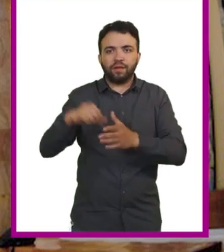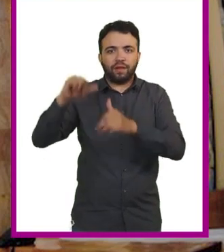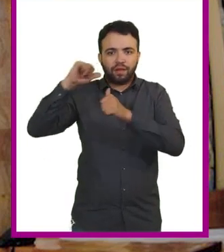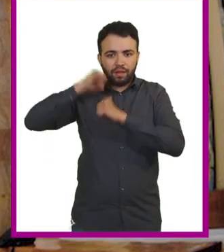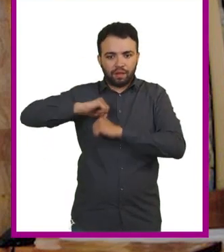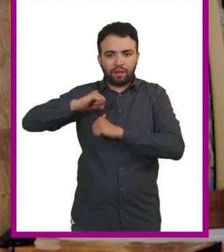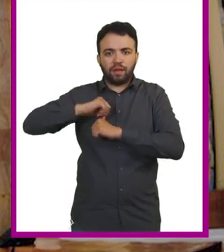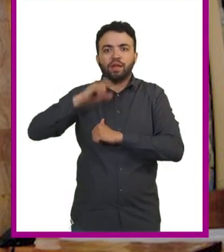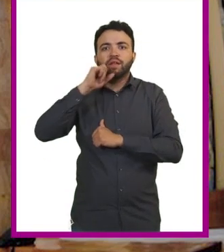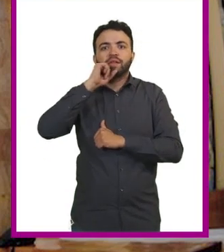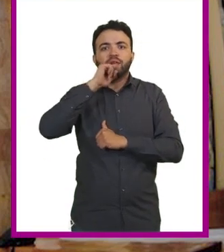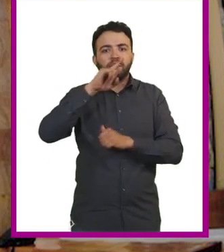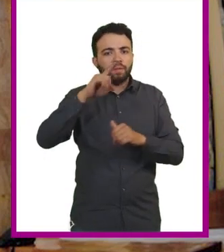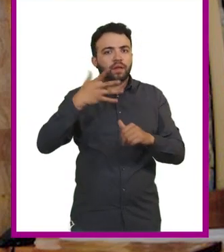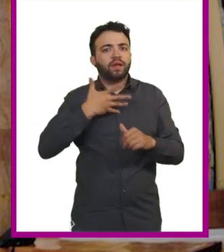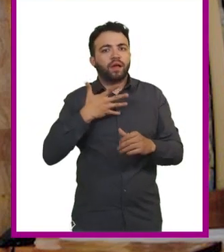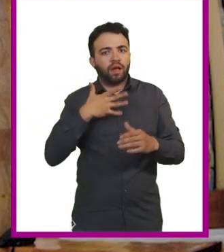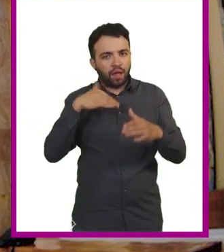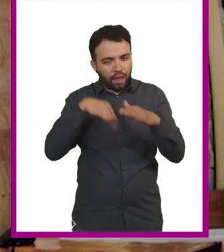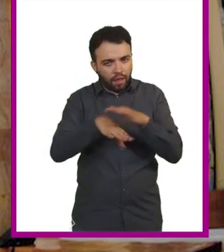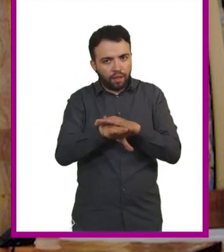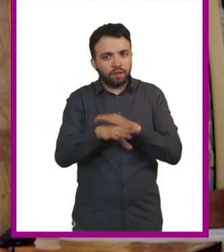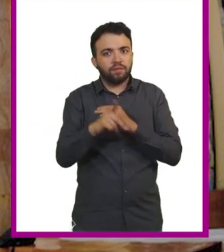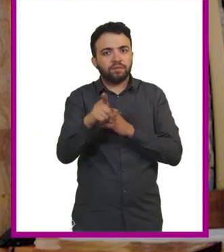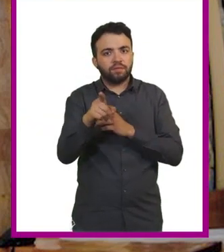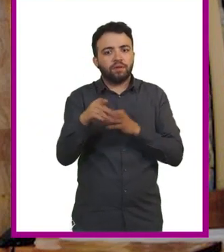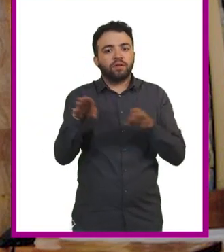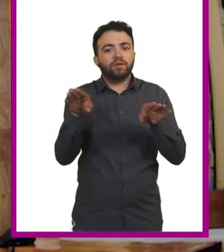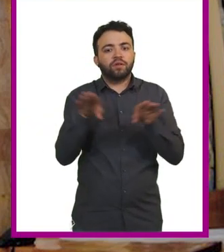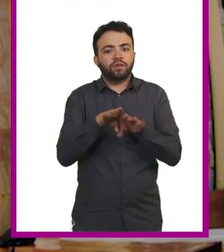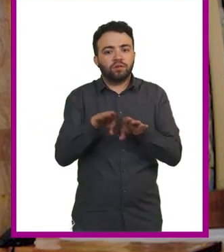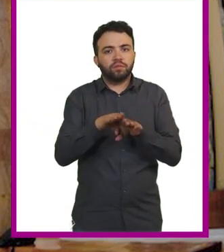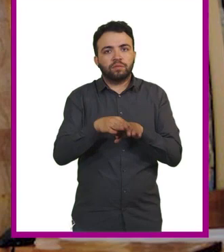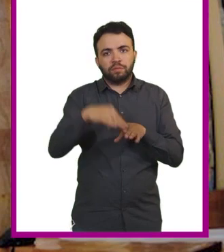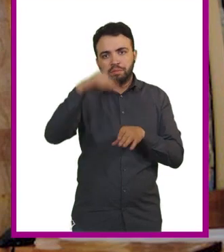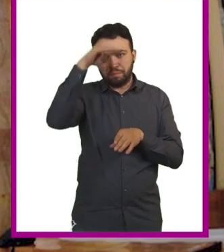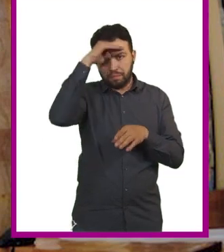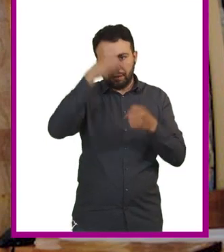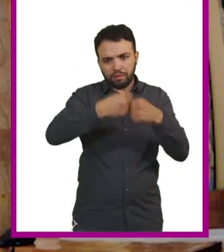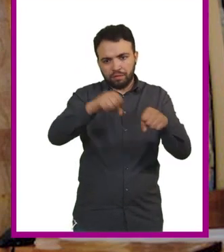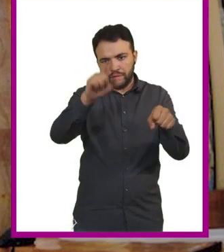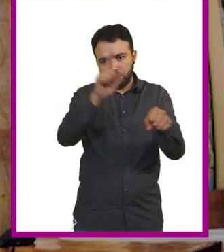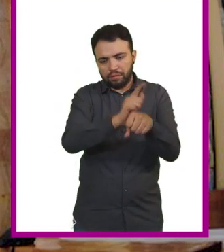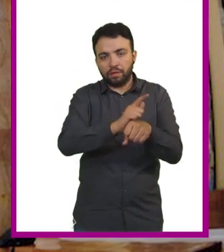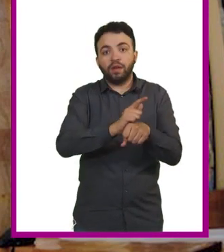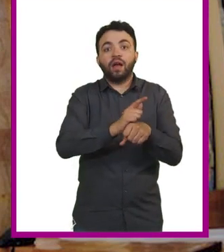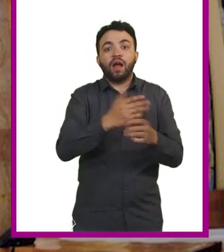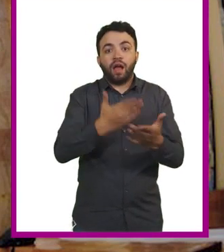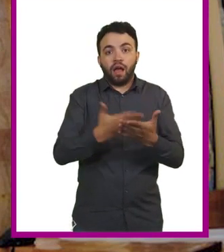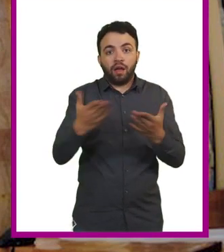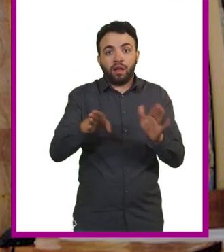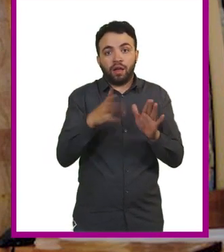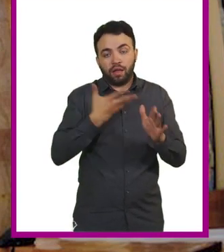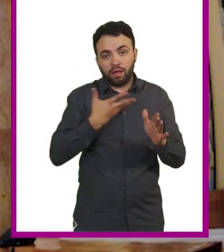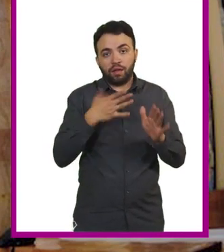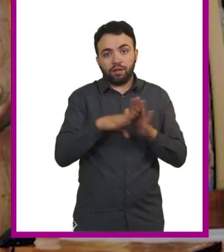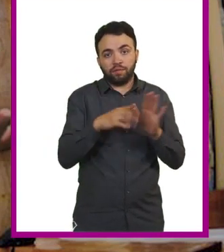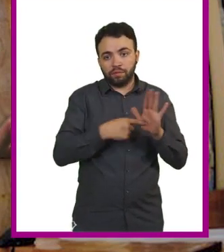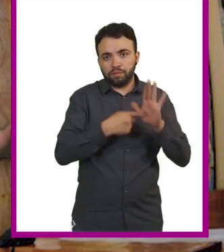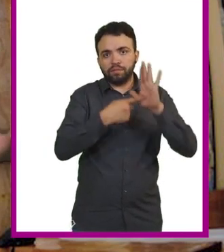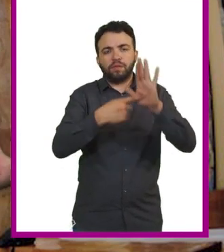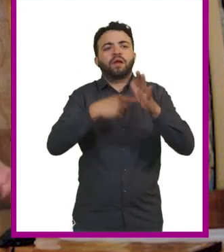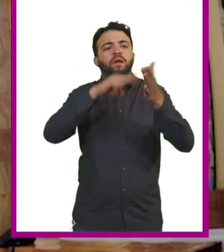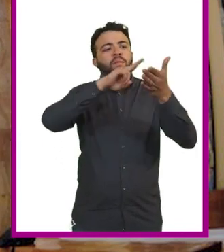prehistóricos, también albergó el pensar y sentir de la sociedad. Ahora, en el Palacio de Bellas Artes, se promueven expresiones como la pintura,